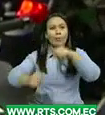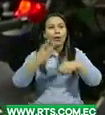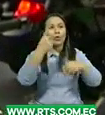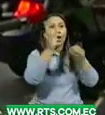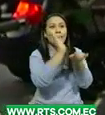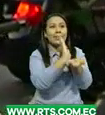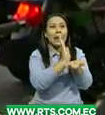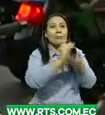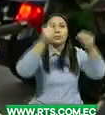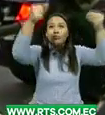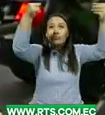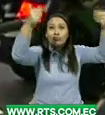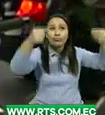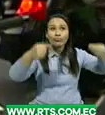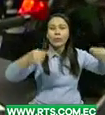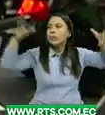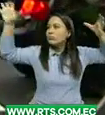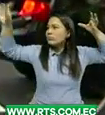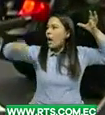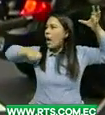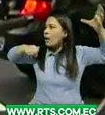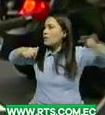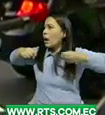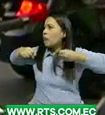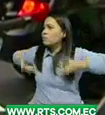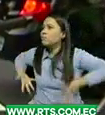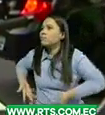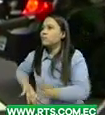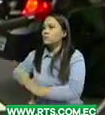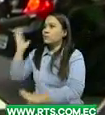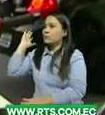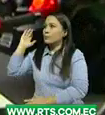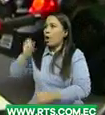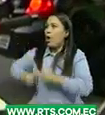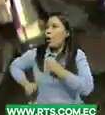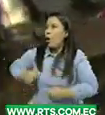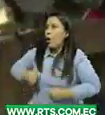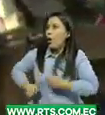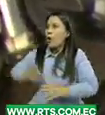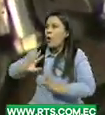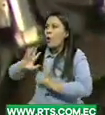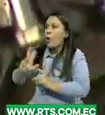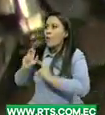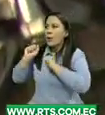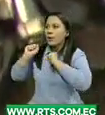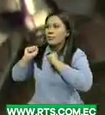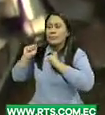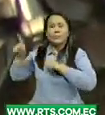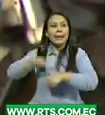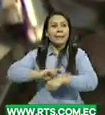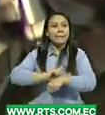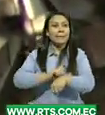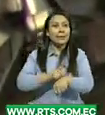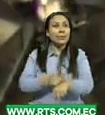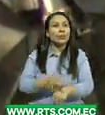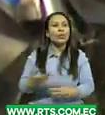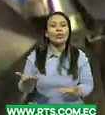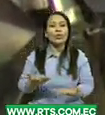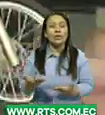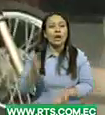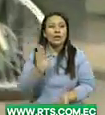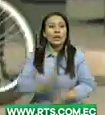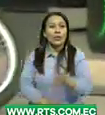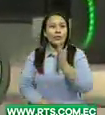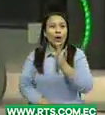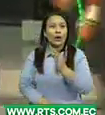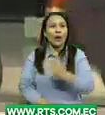estaban en exhibición, los sacaron de la exhibición y corrieron con el televisor. En cuestión de minutos emprendieron la huida.